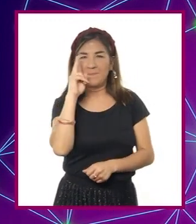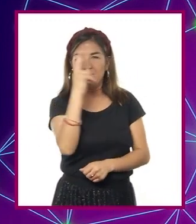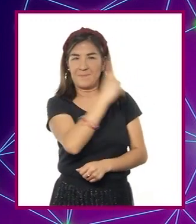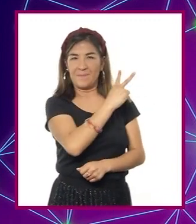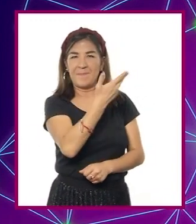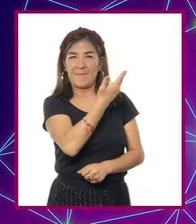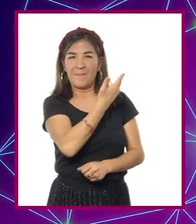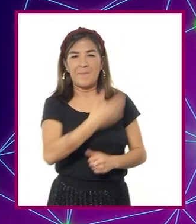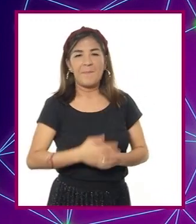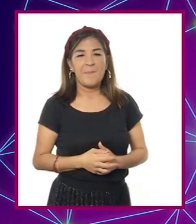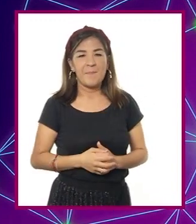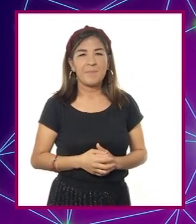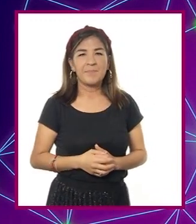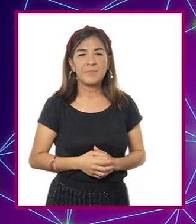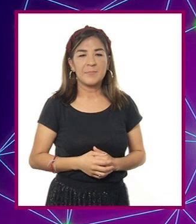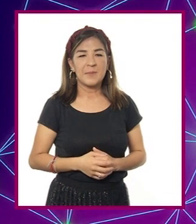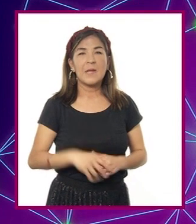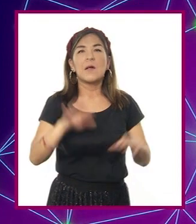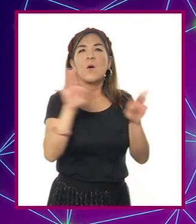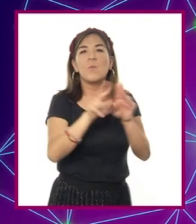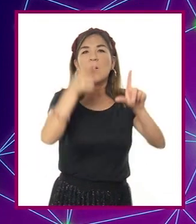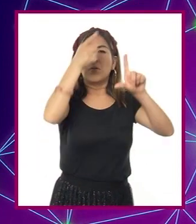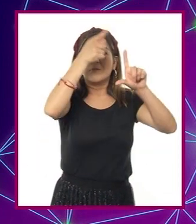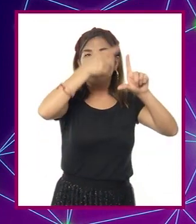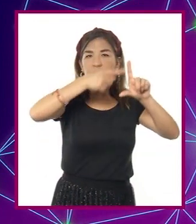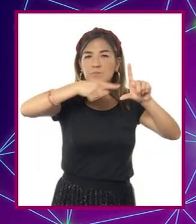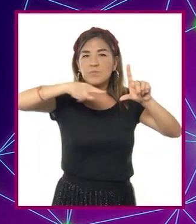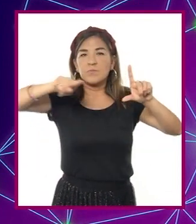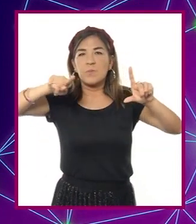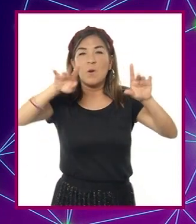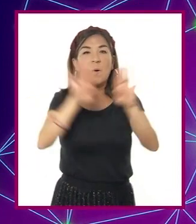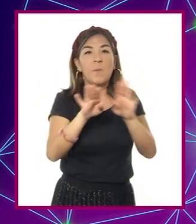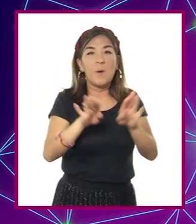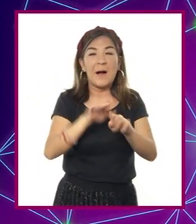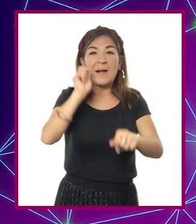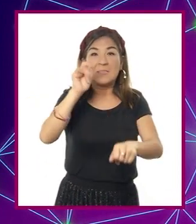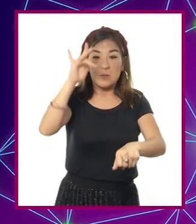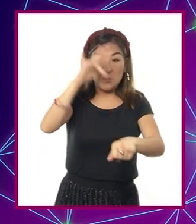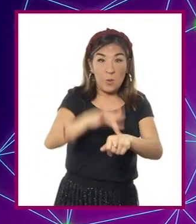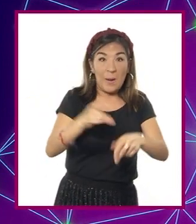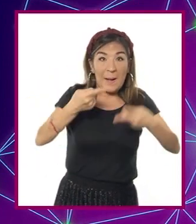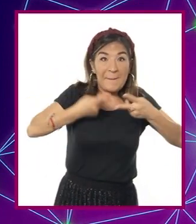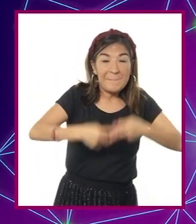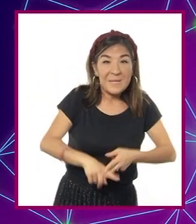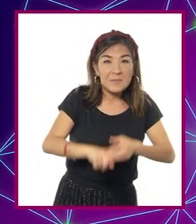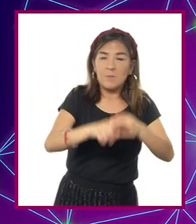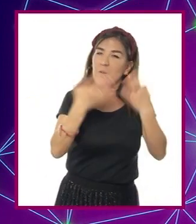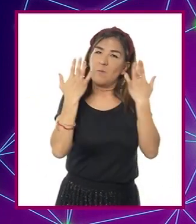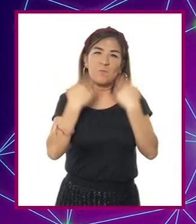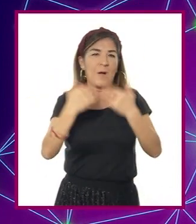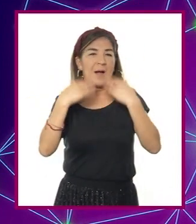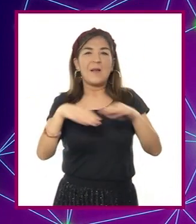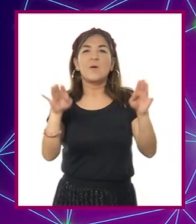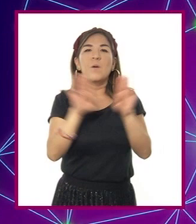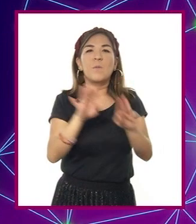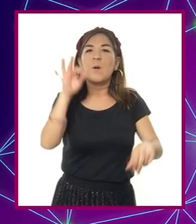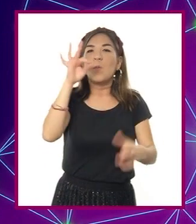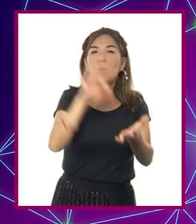esta gráfica, que es una curva, no toca el origen, es decir, no pasa por la